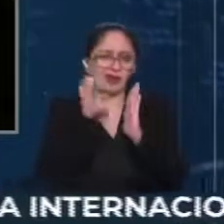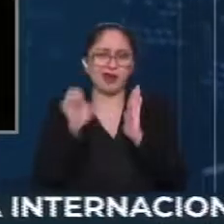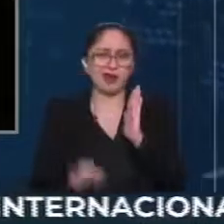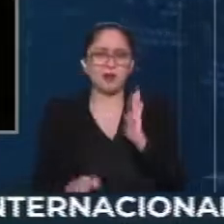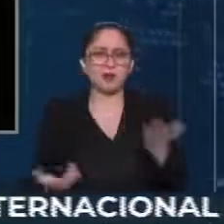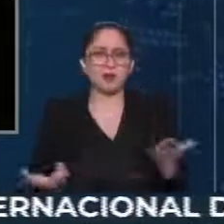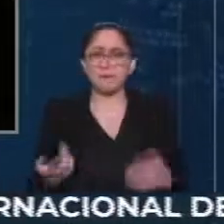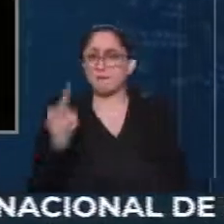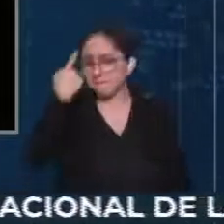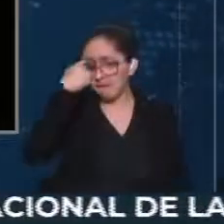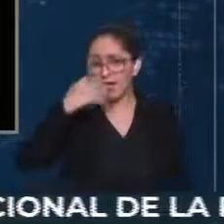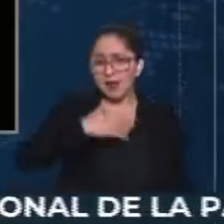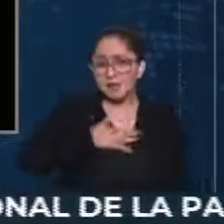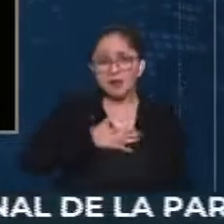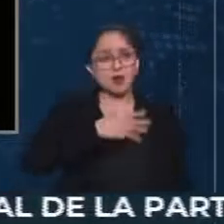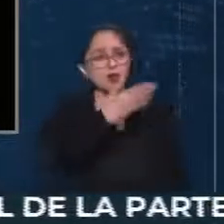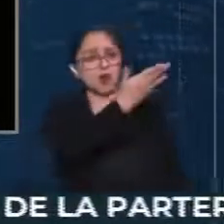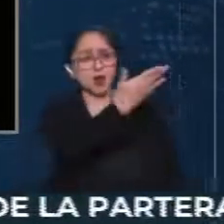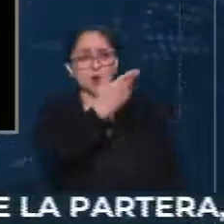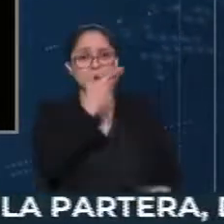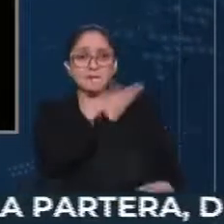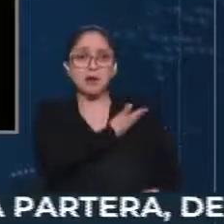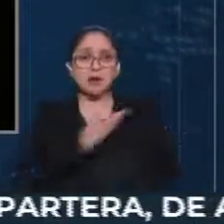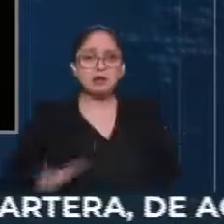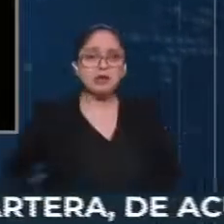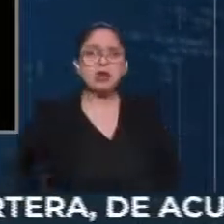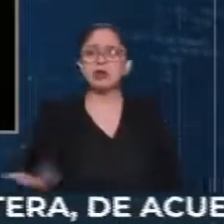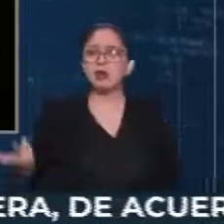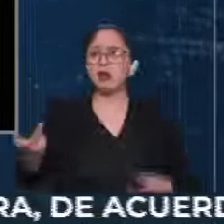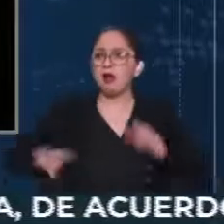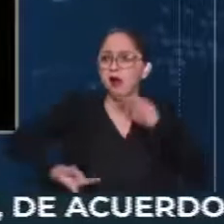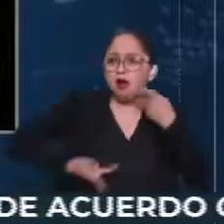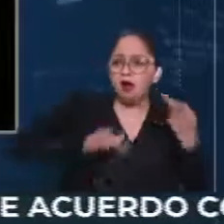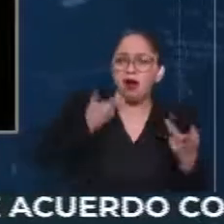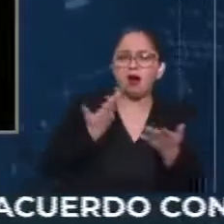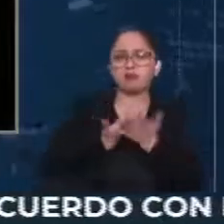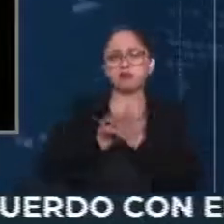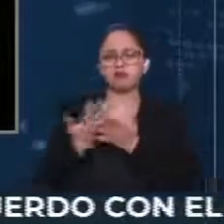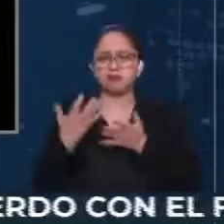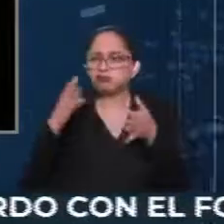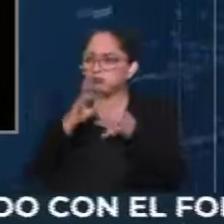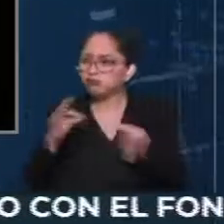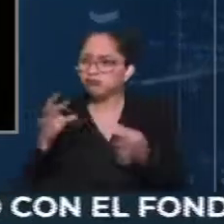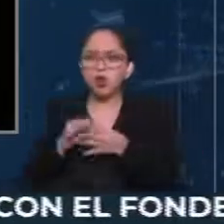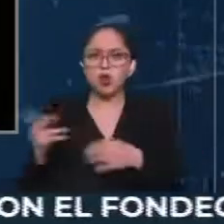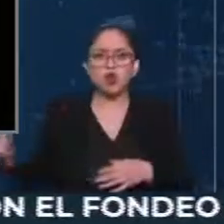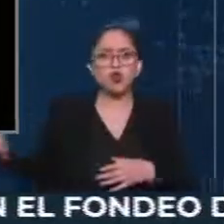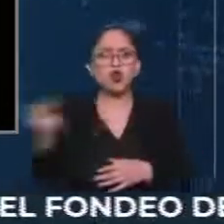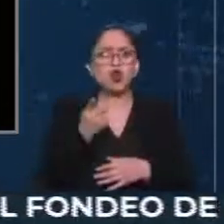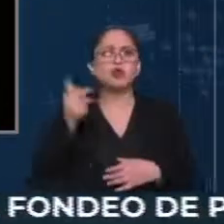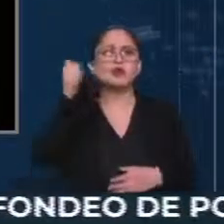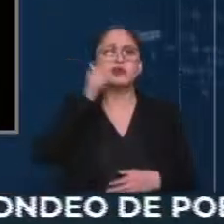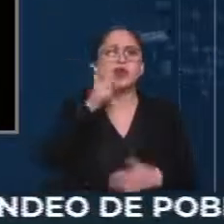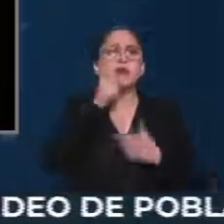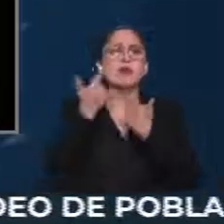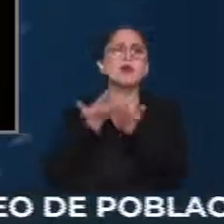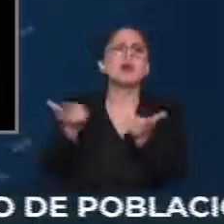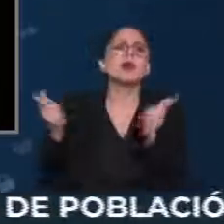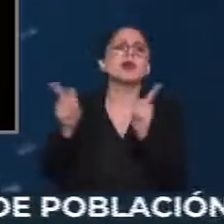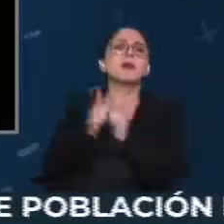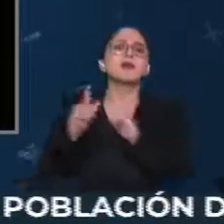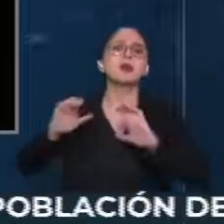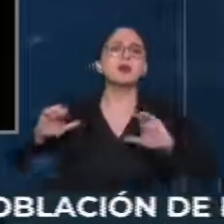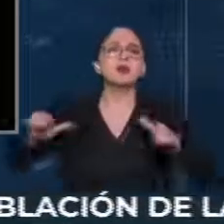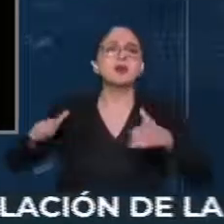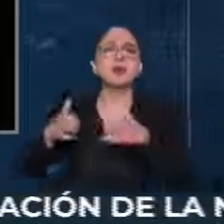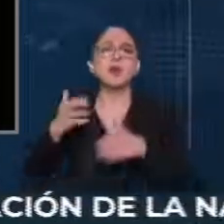no es injusto el presidente al hablar de estas dos oligarquías, ¿no? de la judicial, que ya hemos